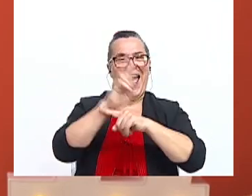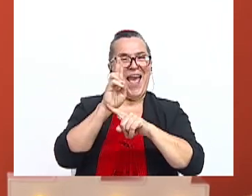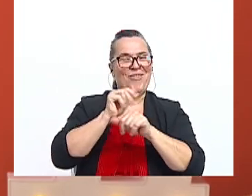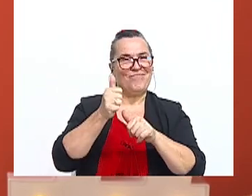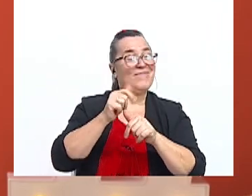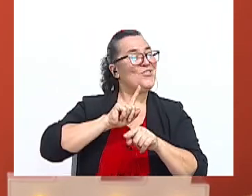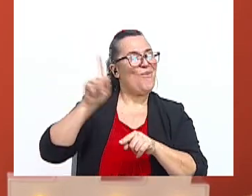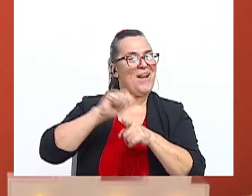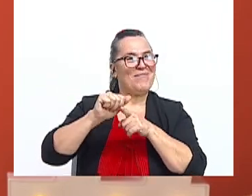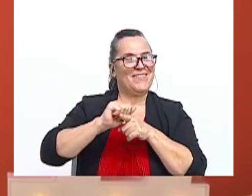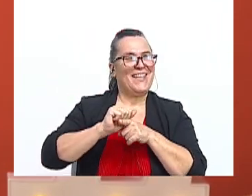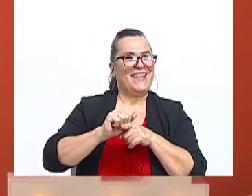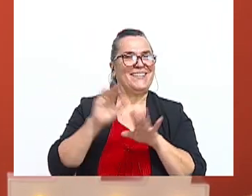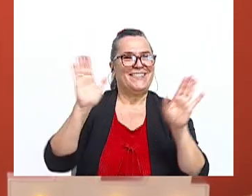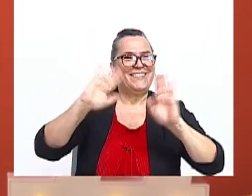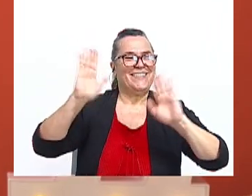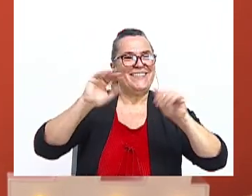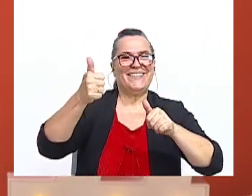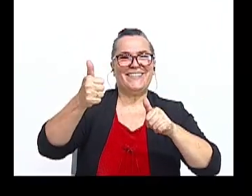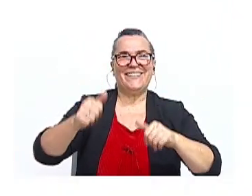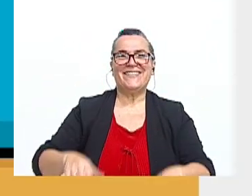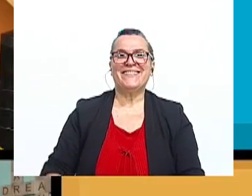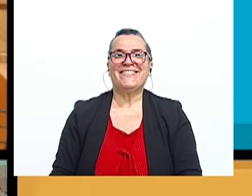voy a practicar un poco más. ¡Chao!